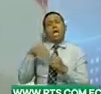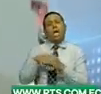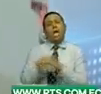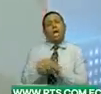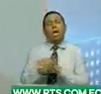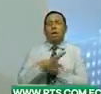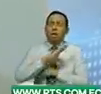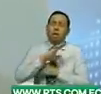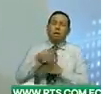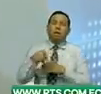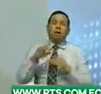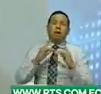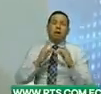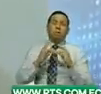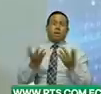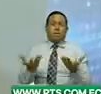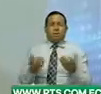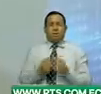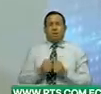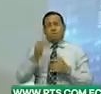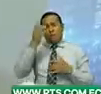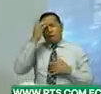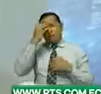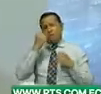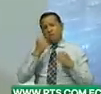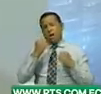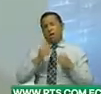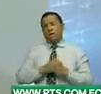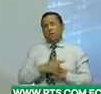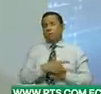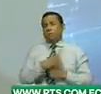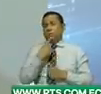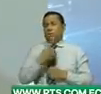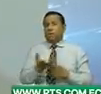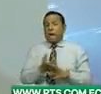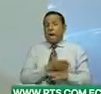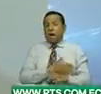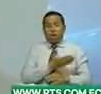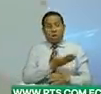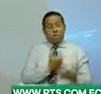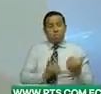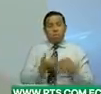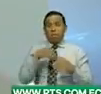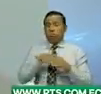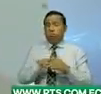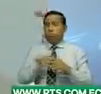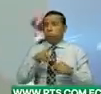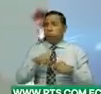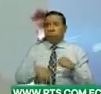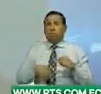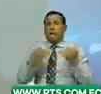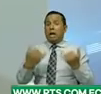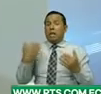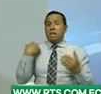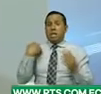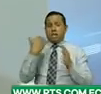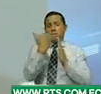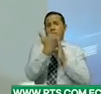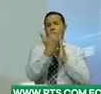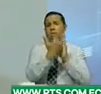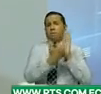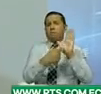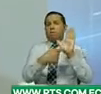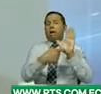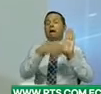el 96%, con espacios disponibles para poblaciones específicas. La lista de espera para camas UCI ha